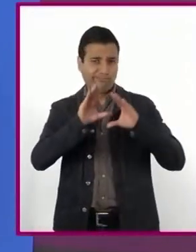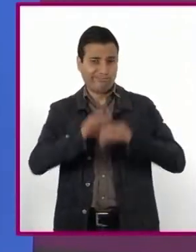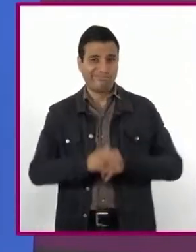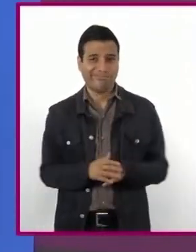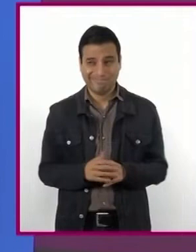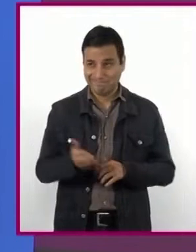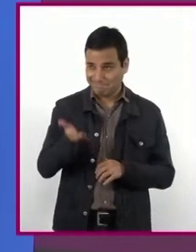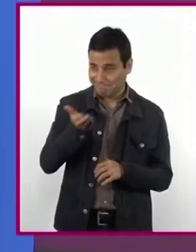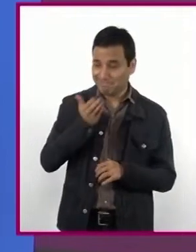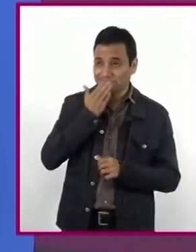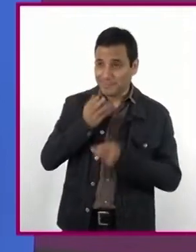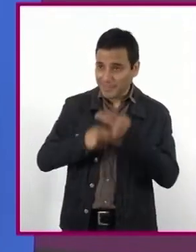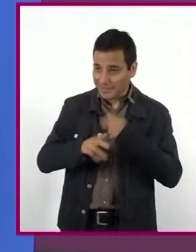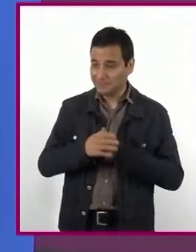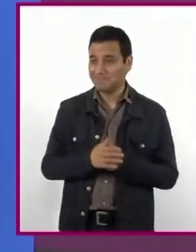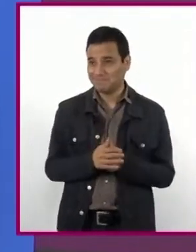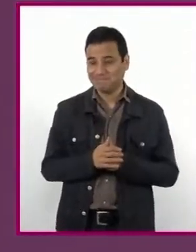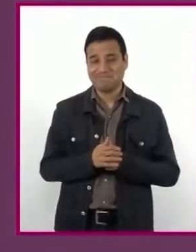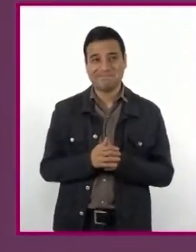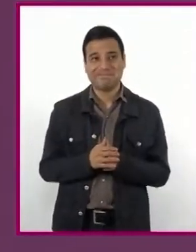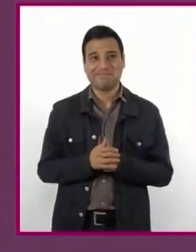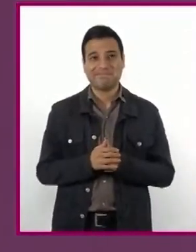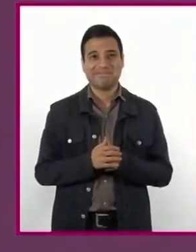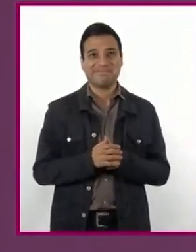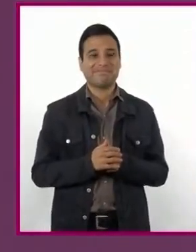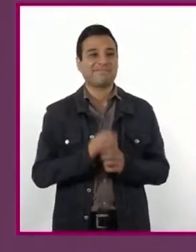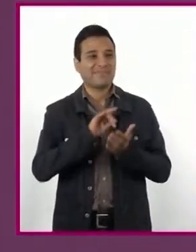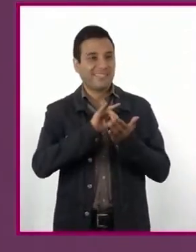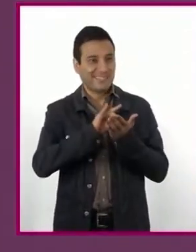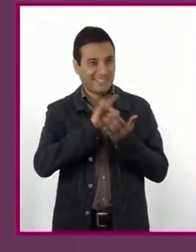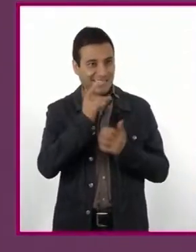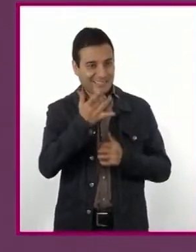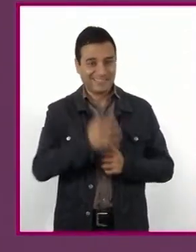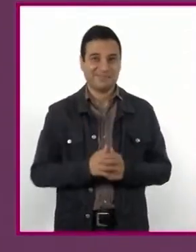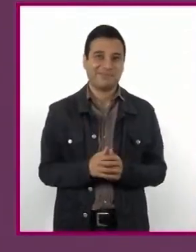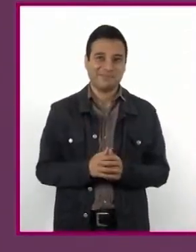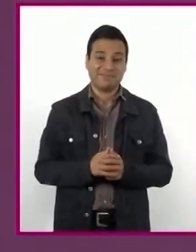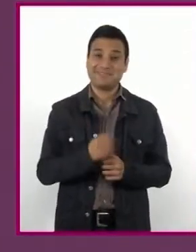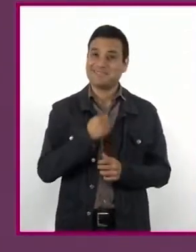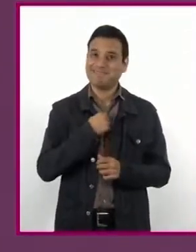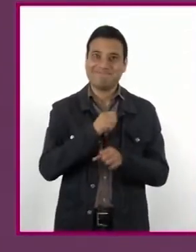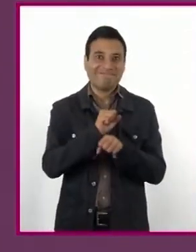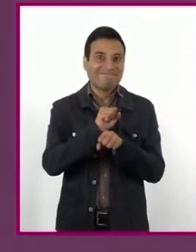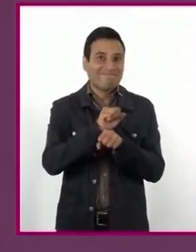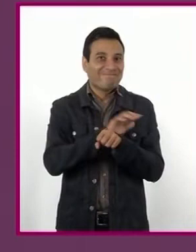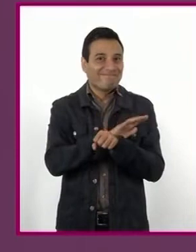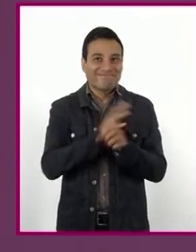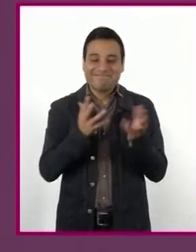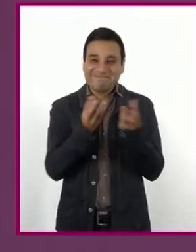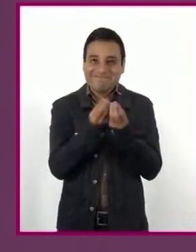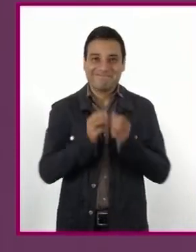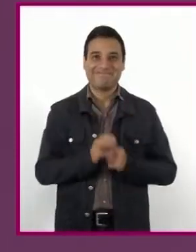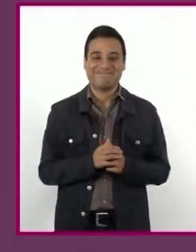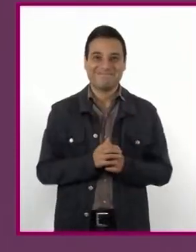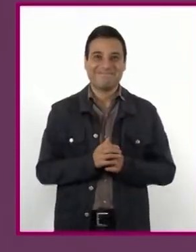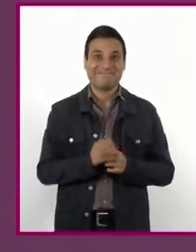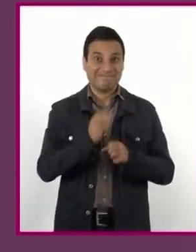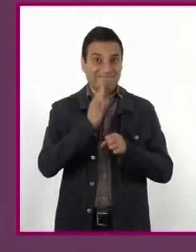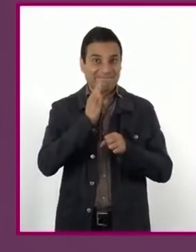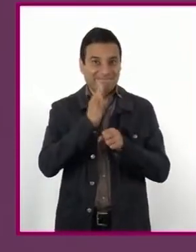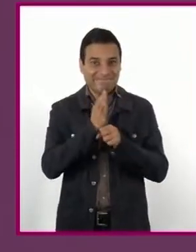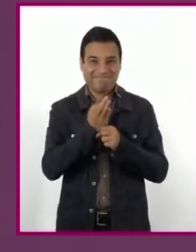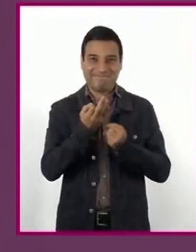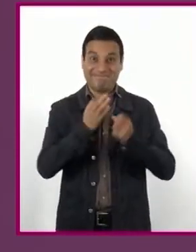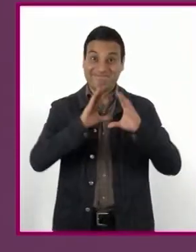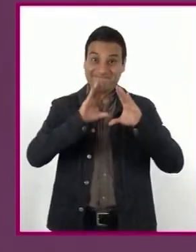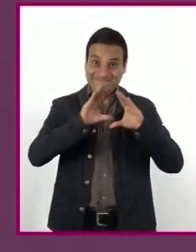sesión. Bienvenida, maestra. Muchas gracias. Estoy muy emocionada de estar con ustedes y de tener la oportunidad de